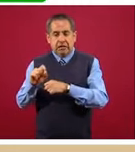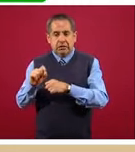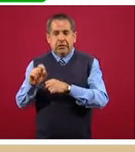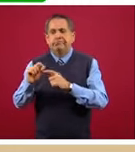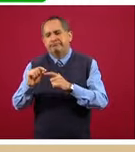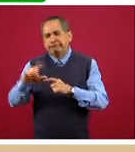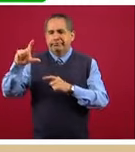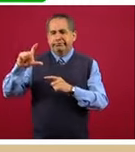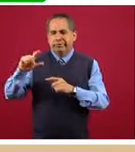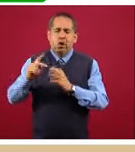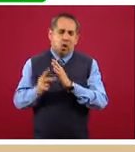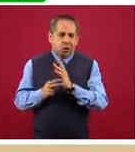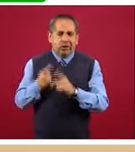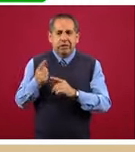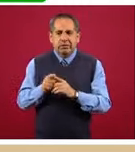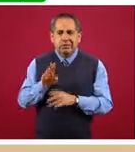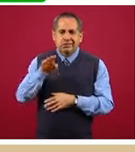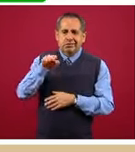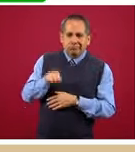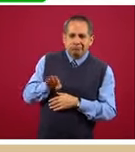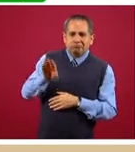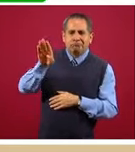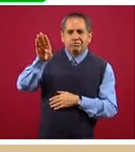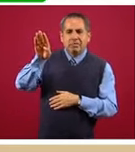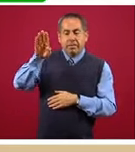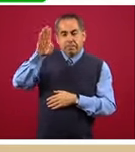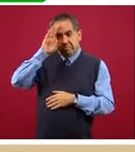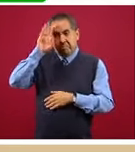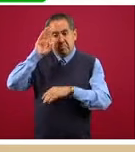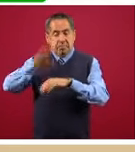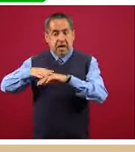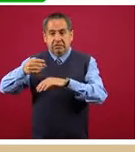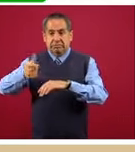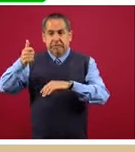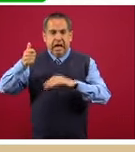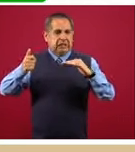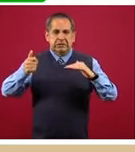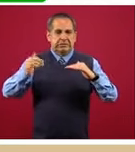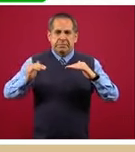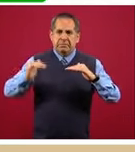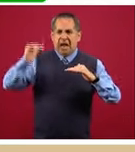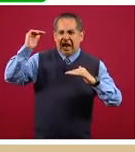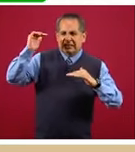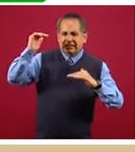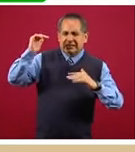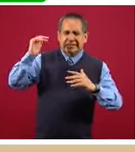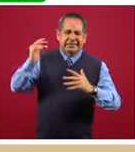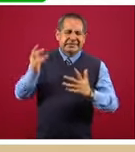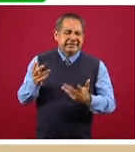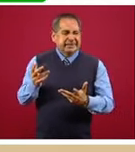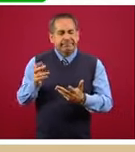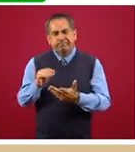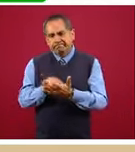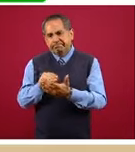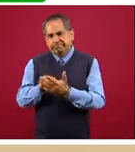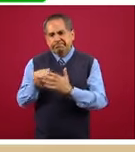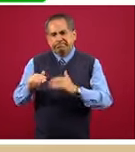un incremento nuevamente que supera inclusive el primer pico que habíamos visto. Vamos a ver si esto se